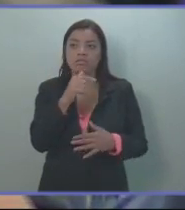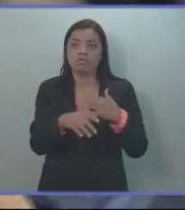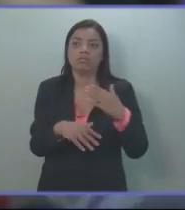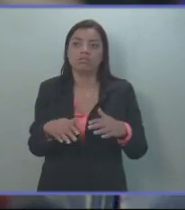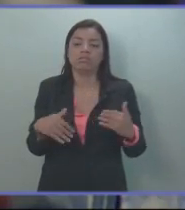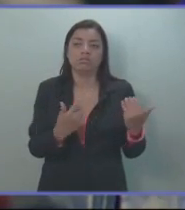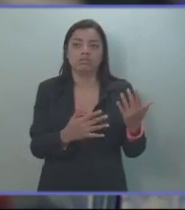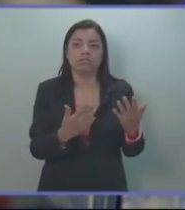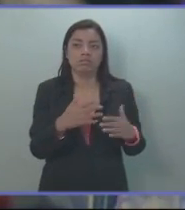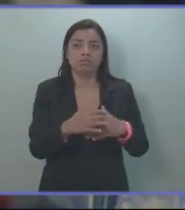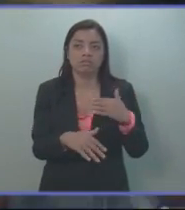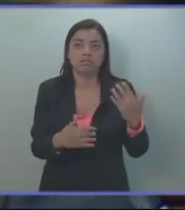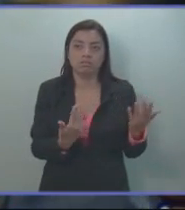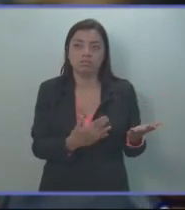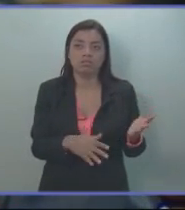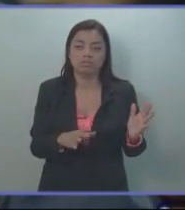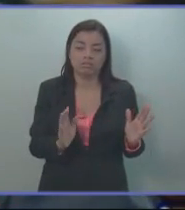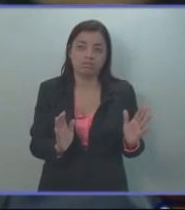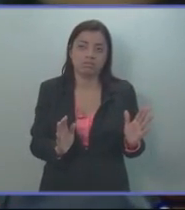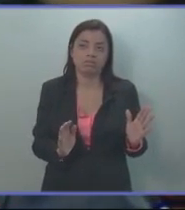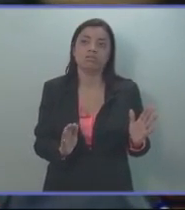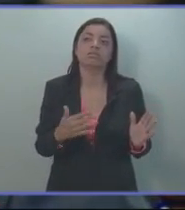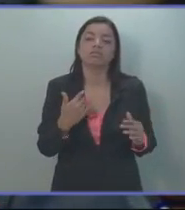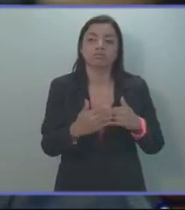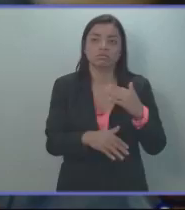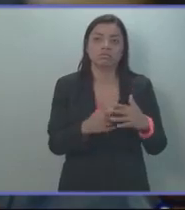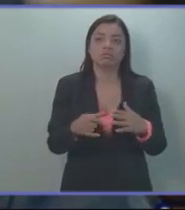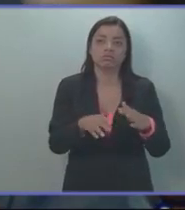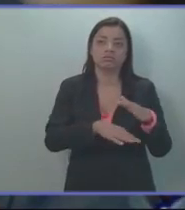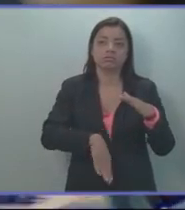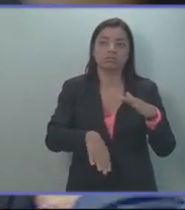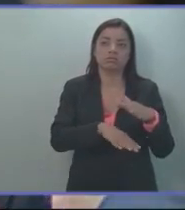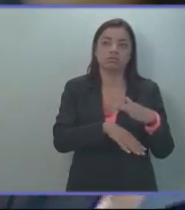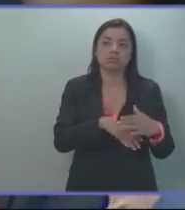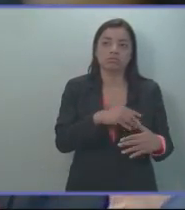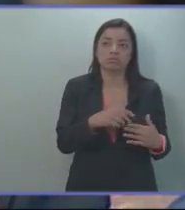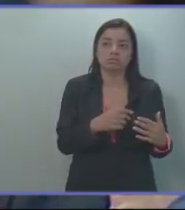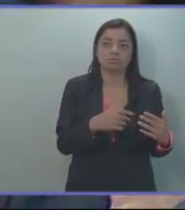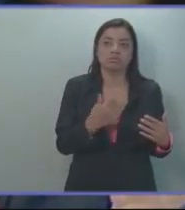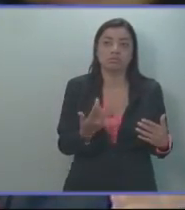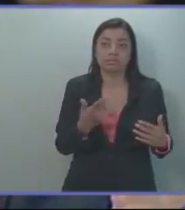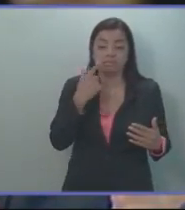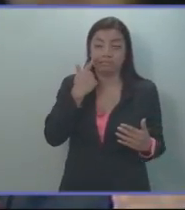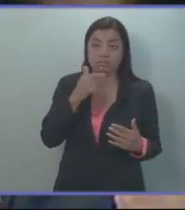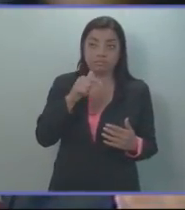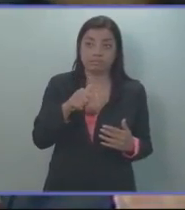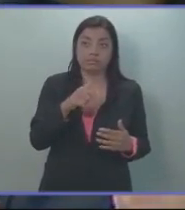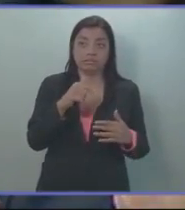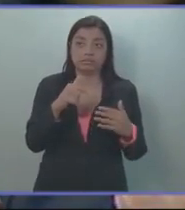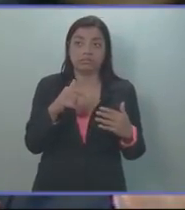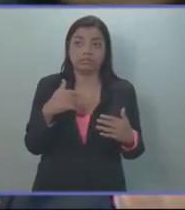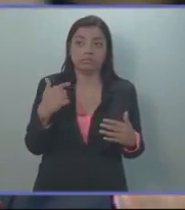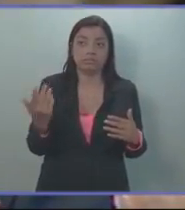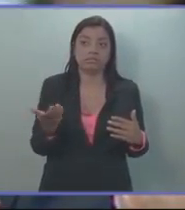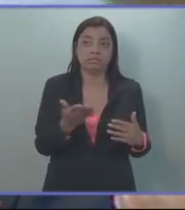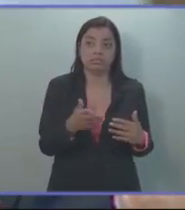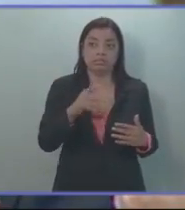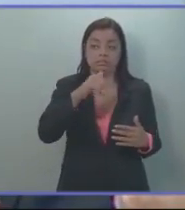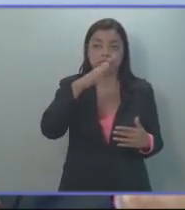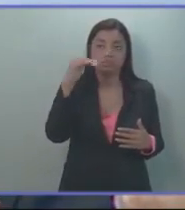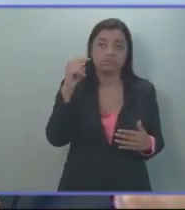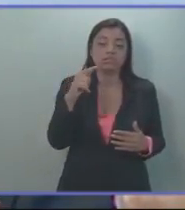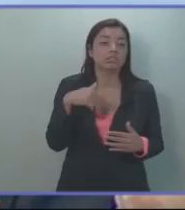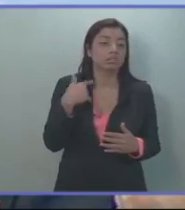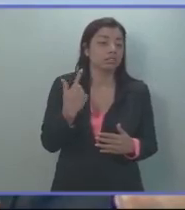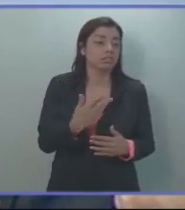instrumento de desarrollo, es un instrumento fundamental para el quehacer de la vida pública del país. Y que cada